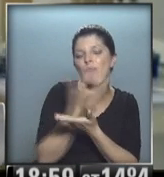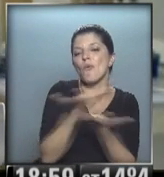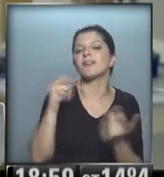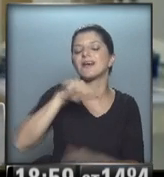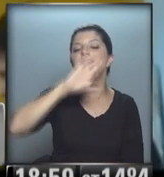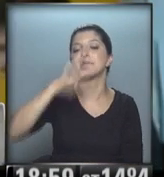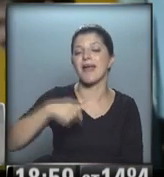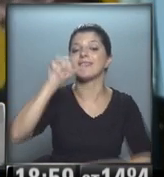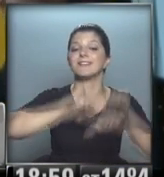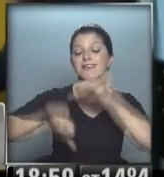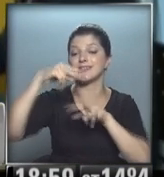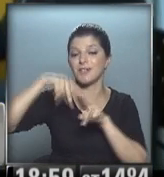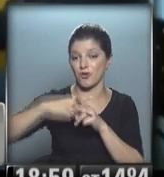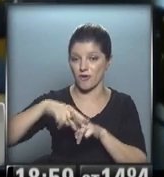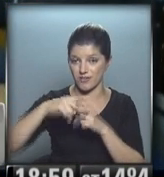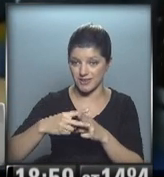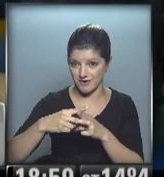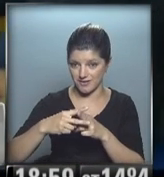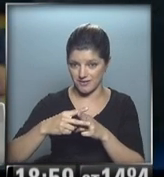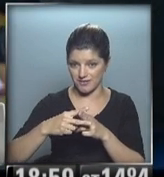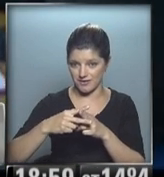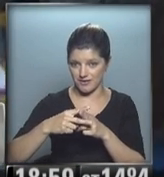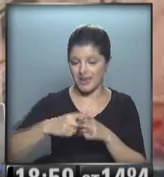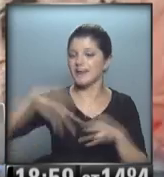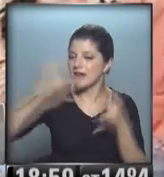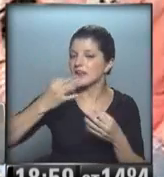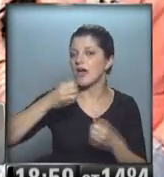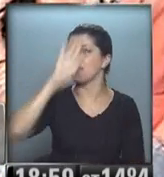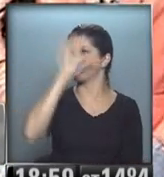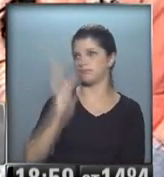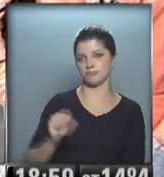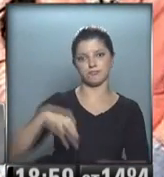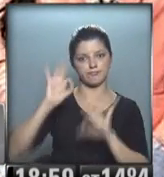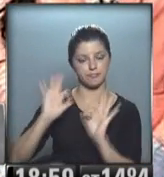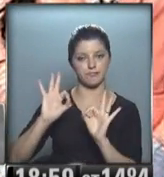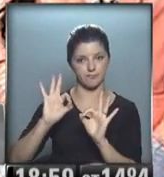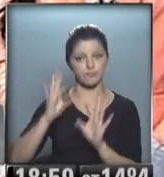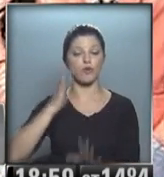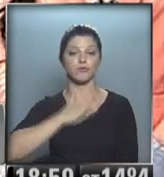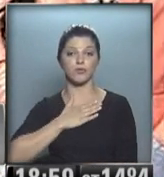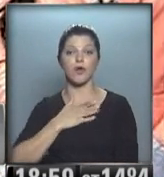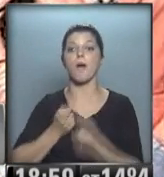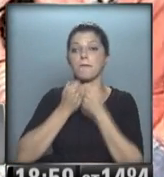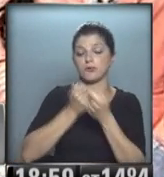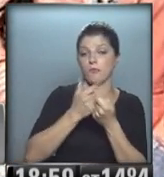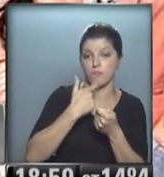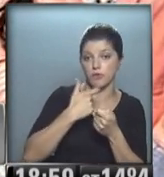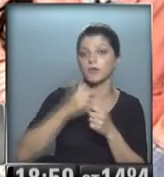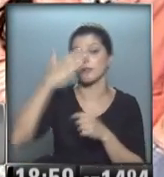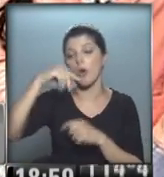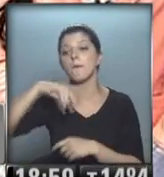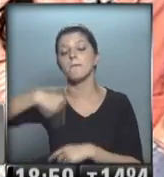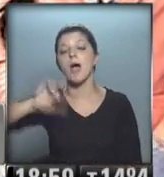Ciencia y Tecnología, de Infraestructura, de Ciencia y Tecnología, es realmente federal. Estamos apoyando esto en Mendoza, como estaremos haciendo en los próximos